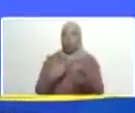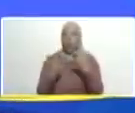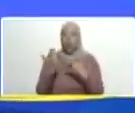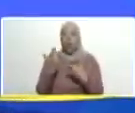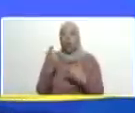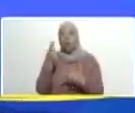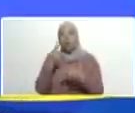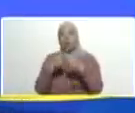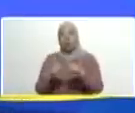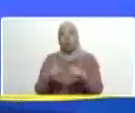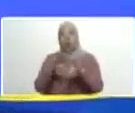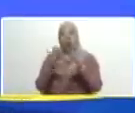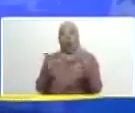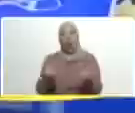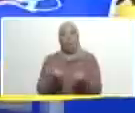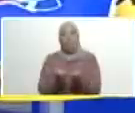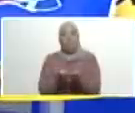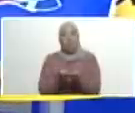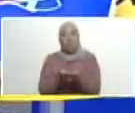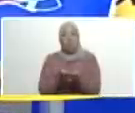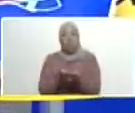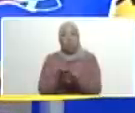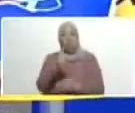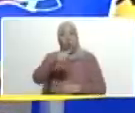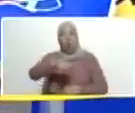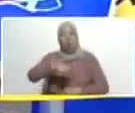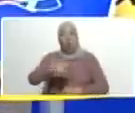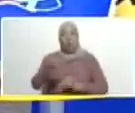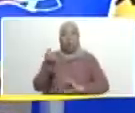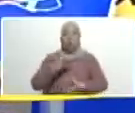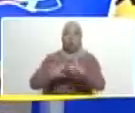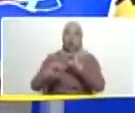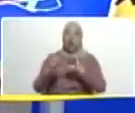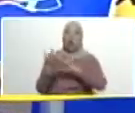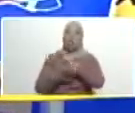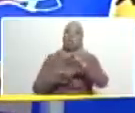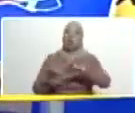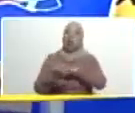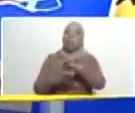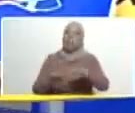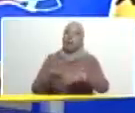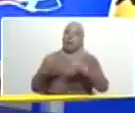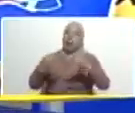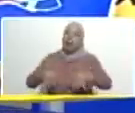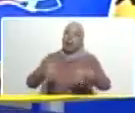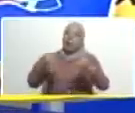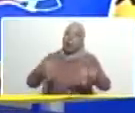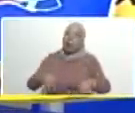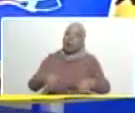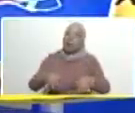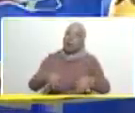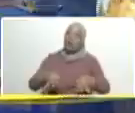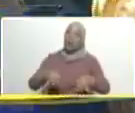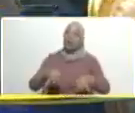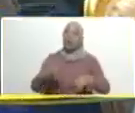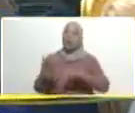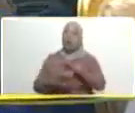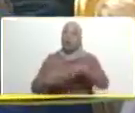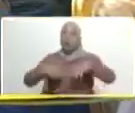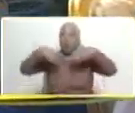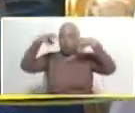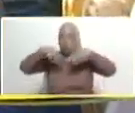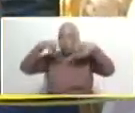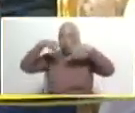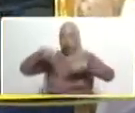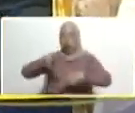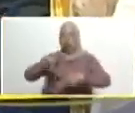imperativo en un mundo que hoy está enfrentado a la crisis climática. Además de esto, hablamos